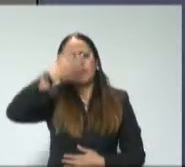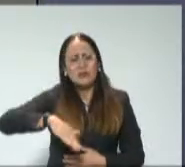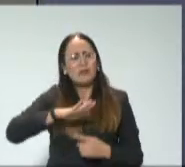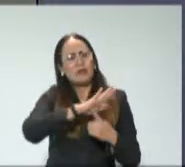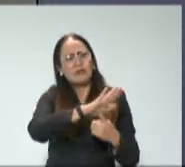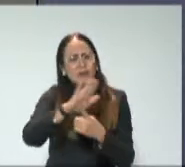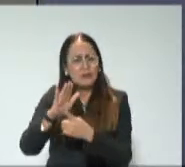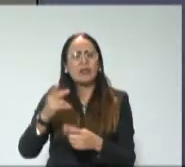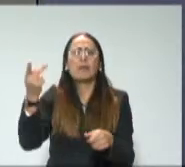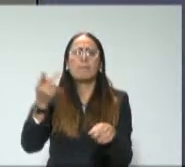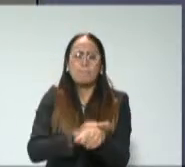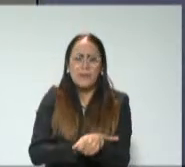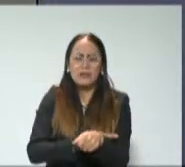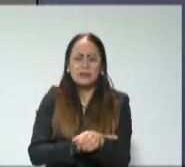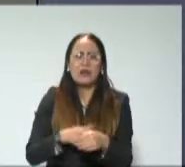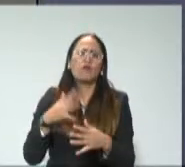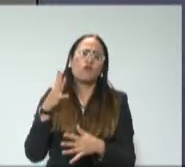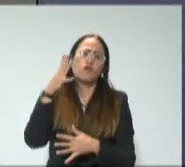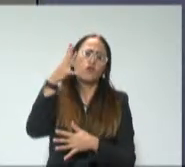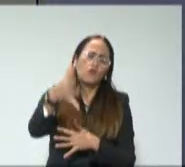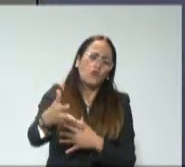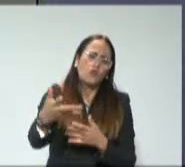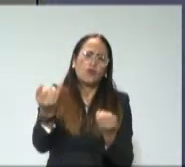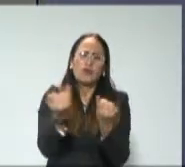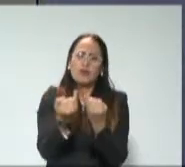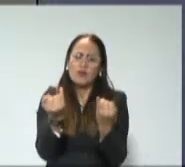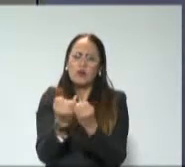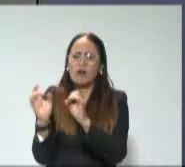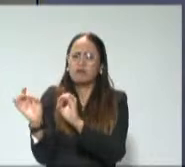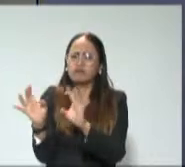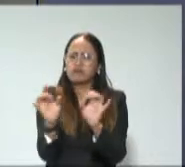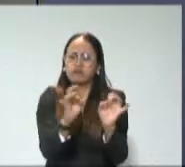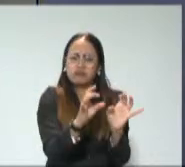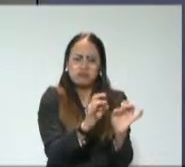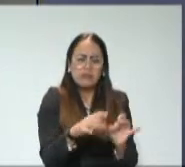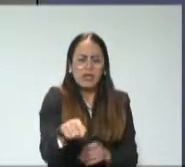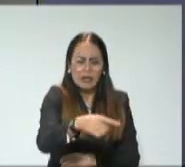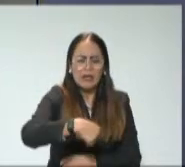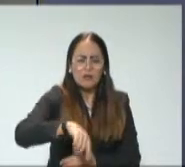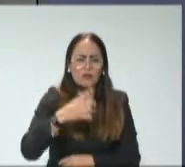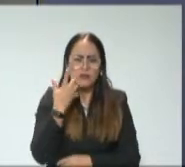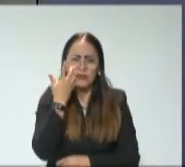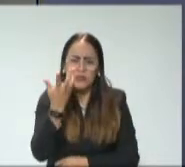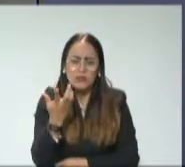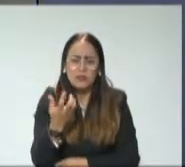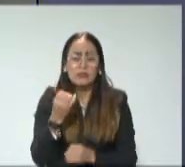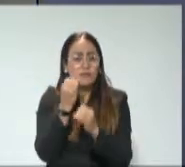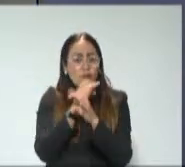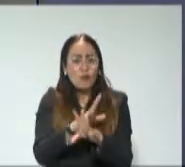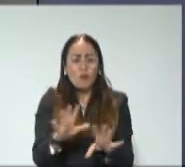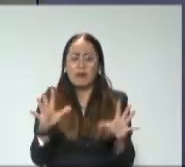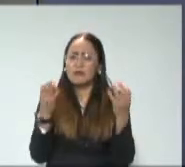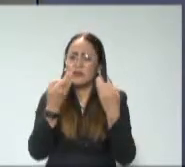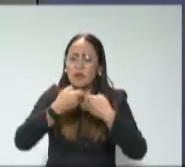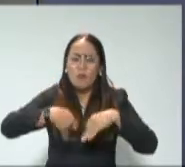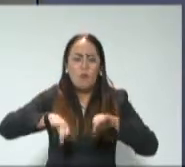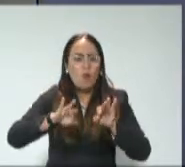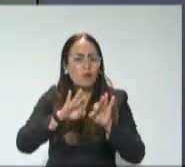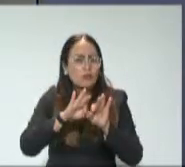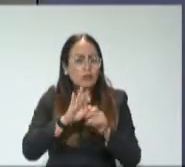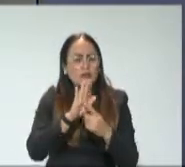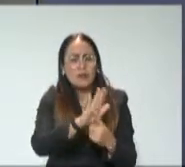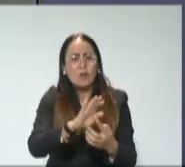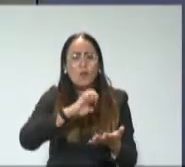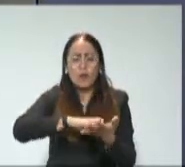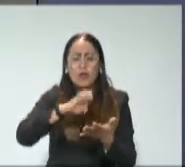pasa lo que le ha pasado y lo que le puede pasar porque naturalmente que sí son muy relevantes que vayamos a tener un